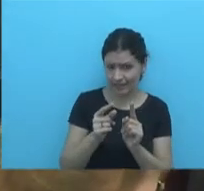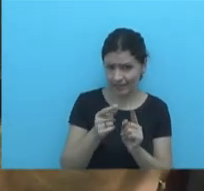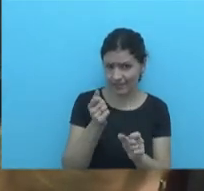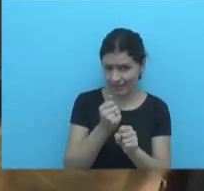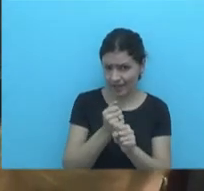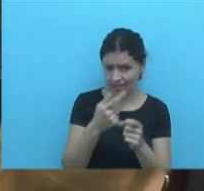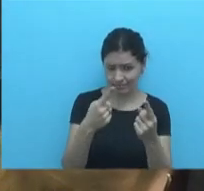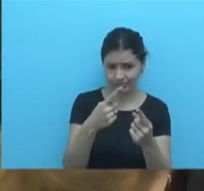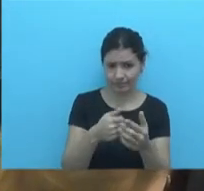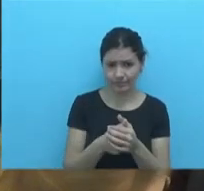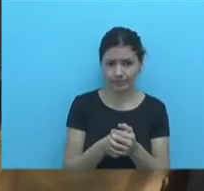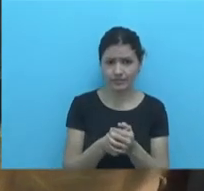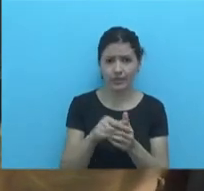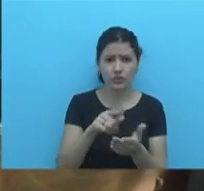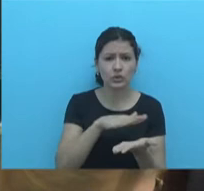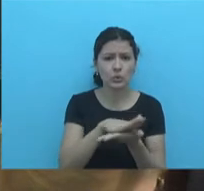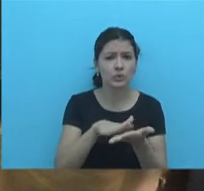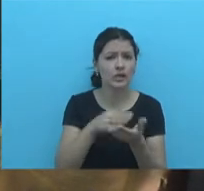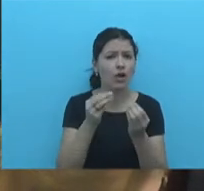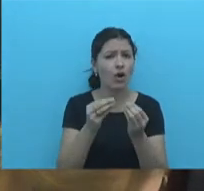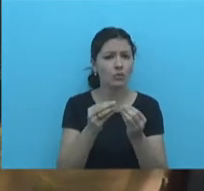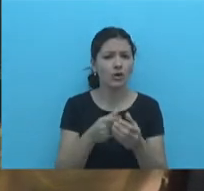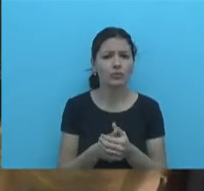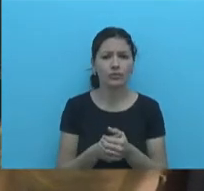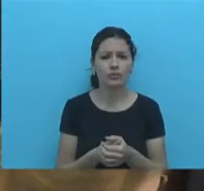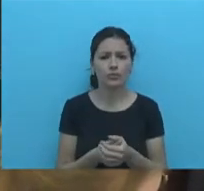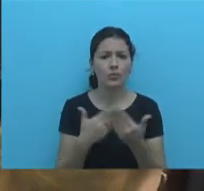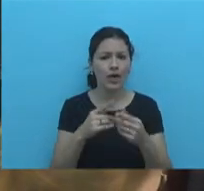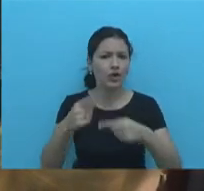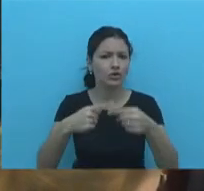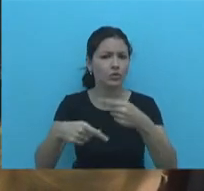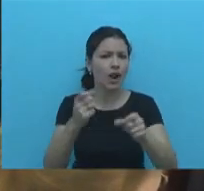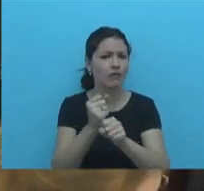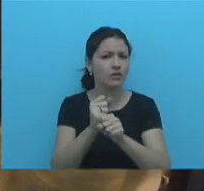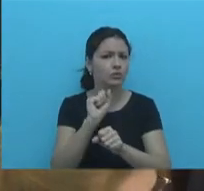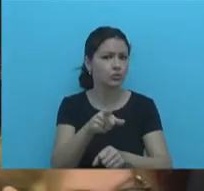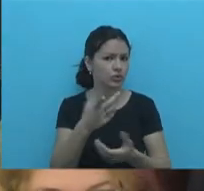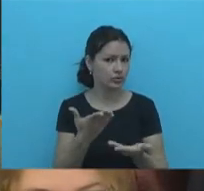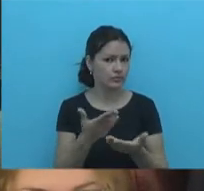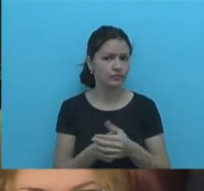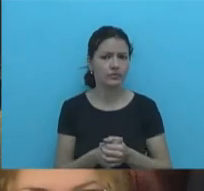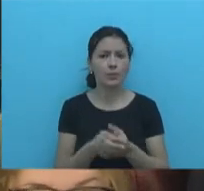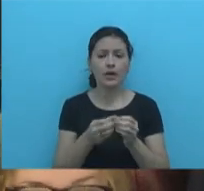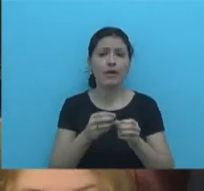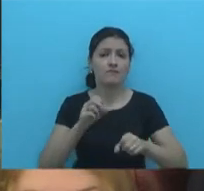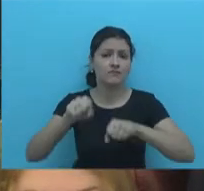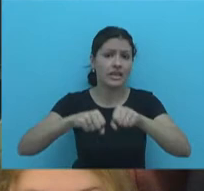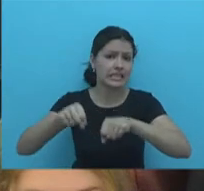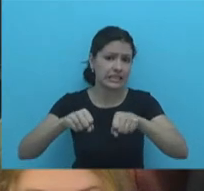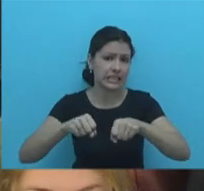los caballos, ¿qué solución le darían para que pueda continuar haciendo un trabajo? Porque no sé si de algo le servirá tener la bicicleta